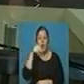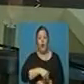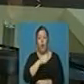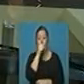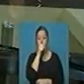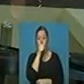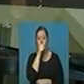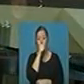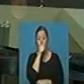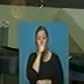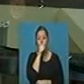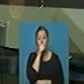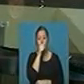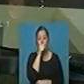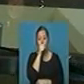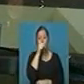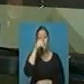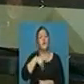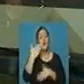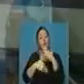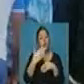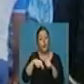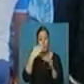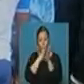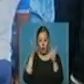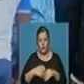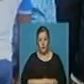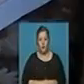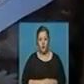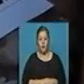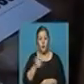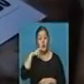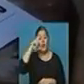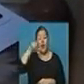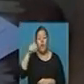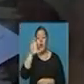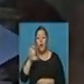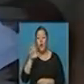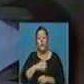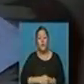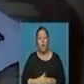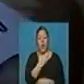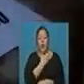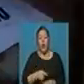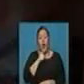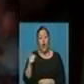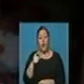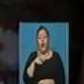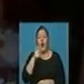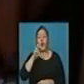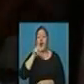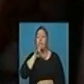para adelantarle el tema que vamos a desarrollar en el próximo bloque. Guinea Ecuatorial. El líder opositor Tutu